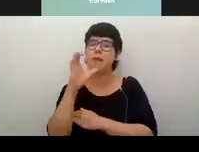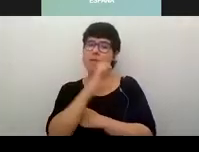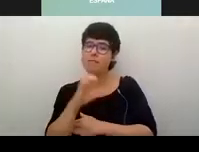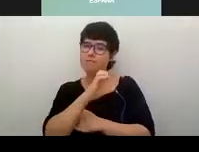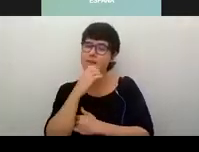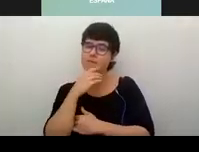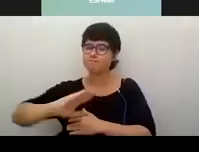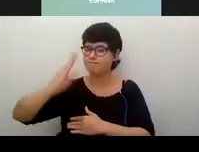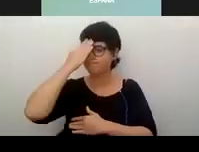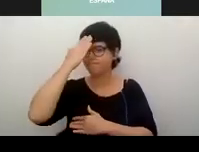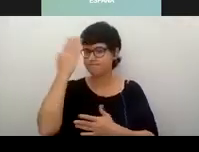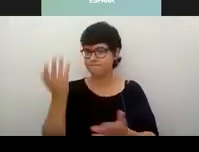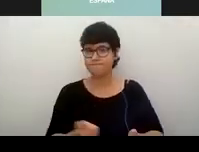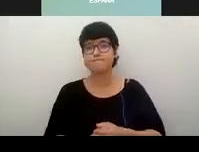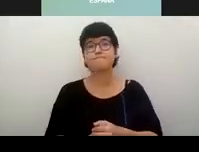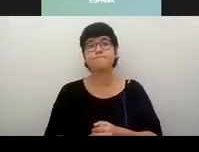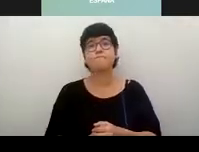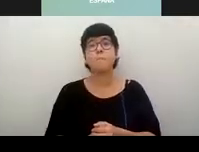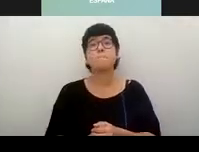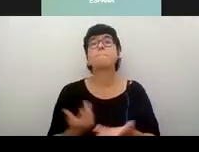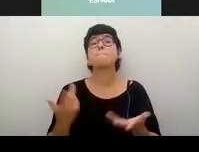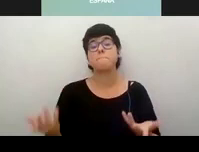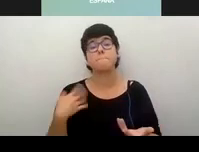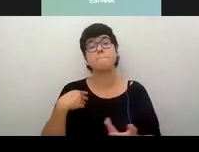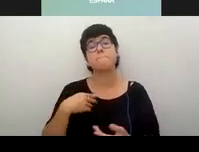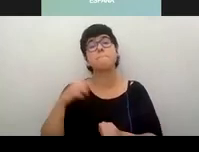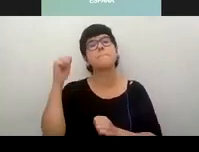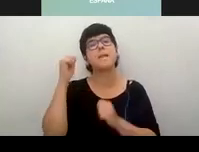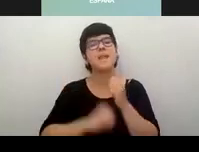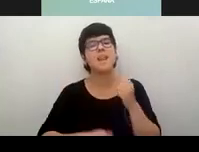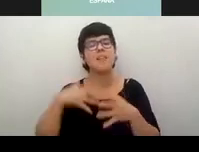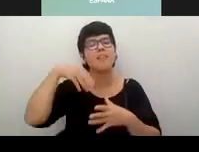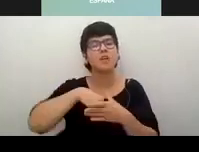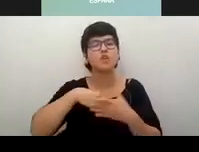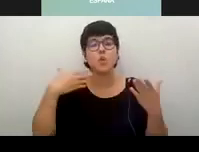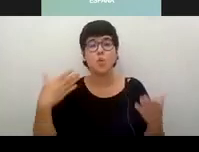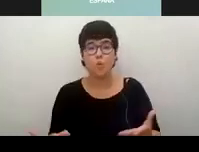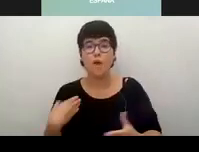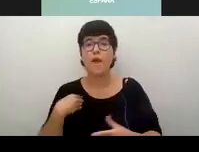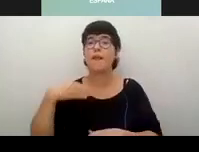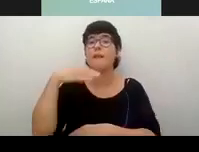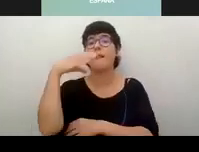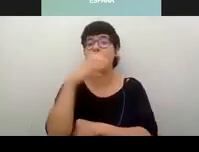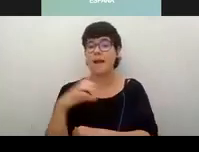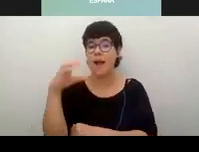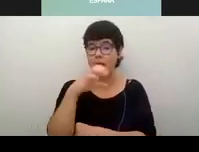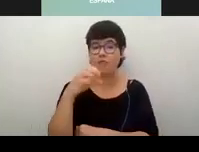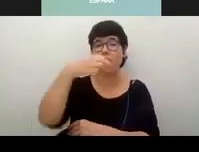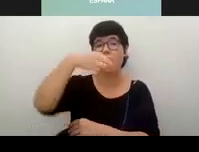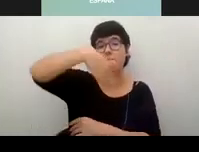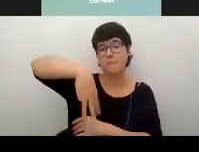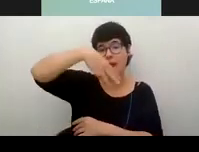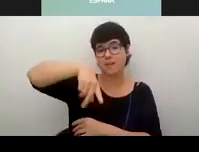Minerales en el preejercicio, en el Ergo preejercicio tenemos calcio, que es esencial en la contracción muscular, magnesio, que es